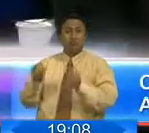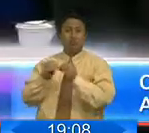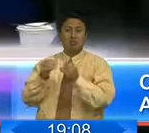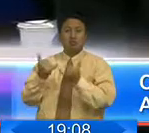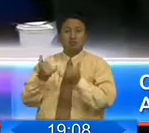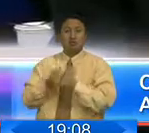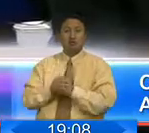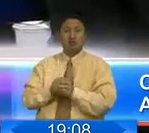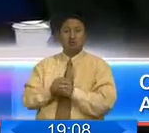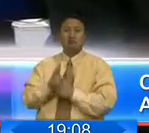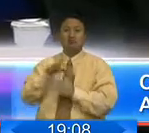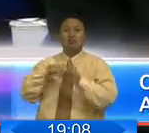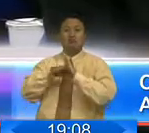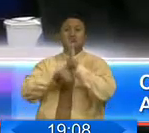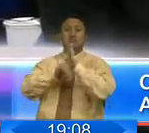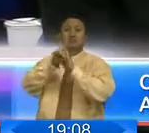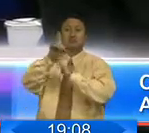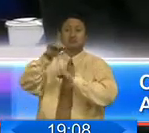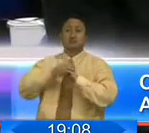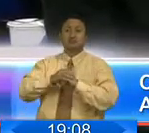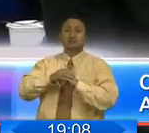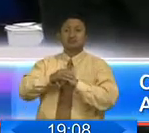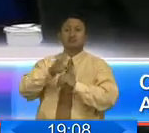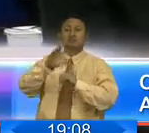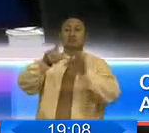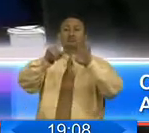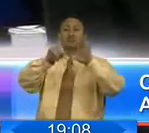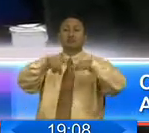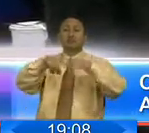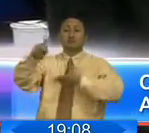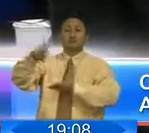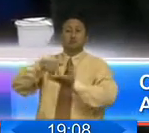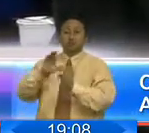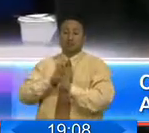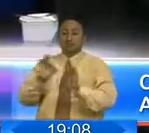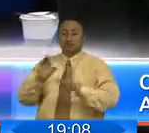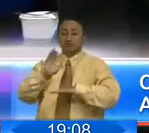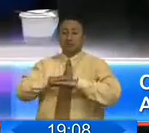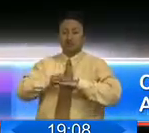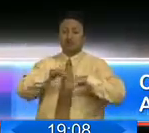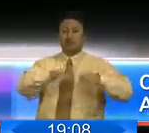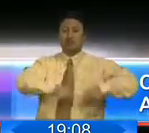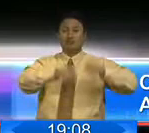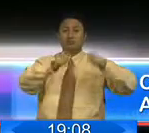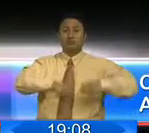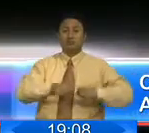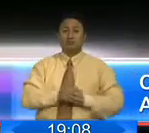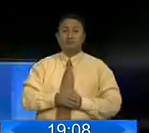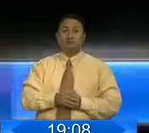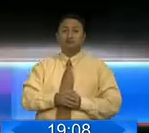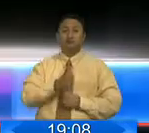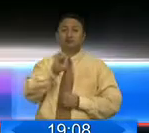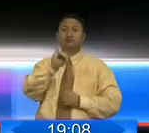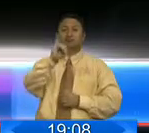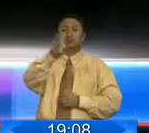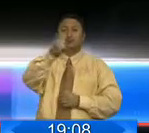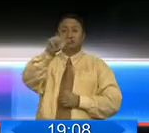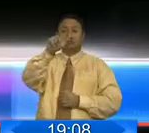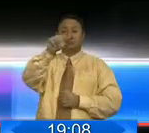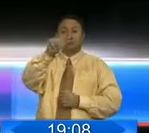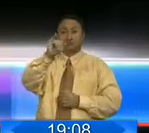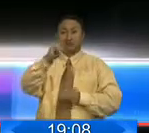deuda que mantendría el banco de desarrollo por cerca de seis meses por conceptos del convenio fin dado que es la devolución del iva y que